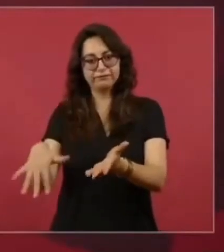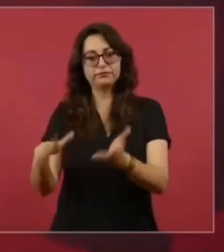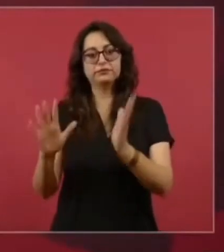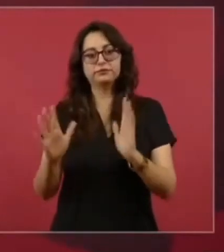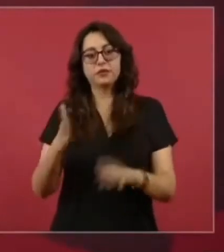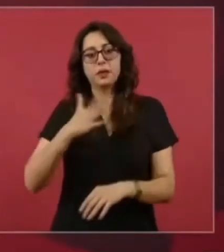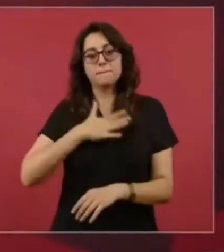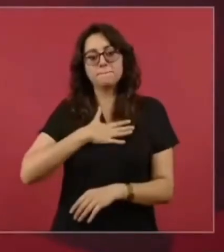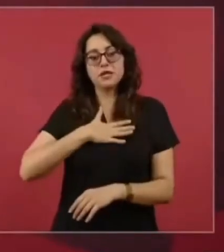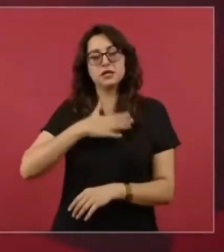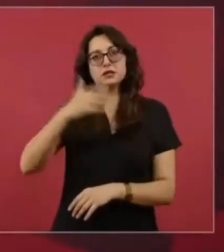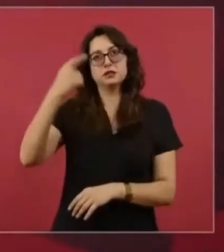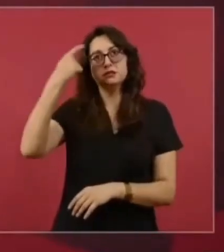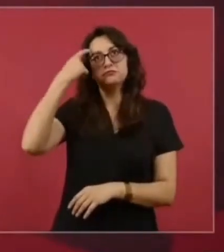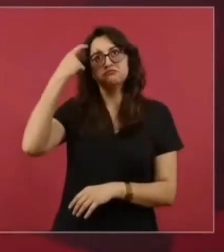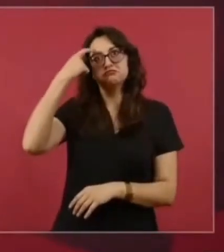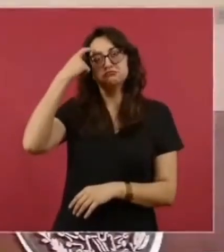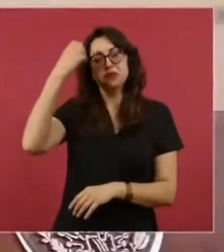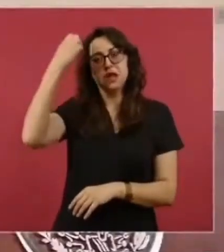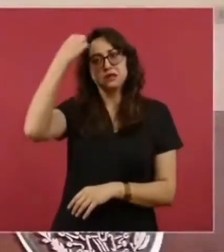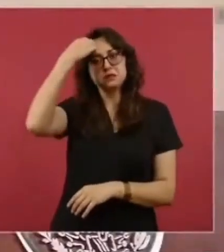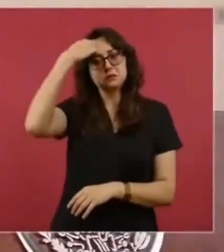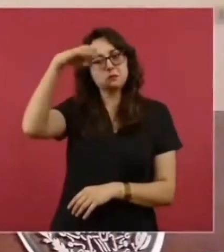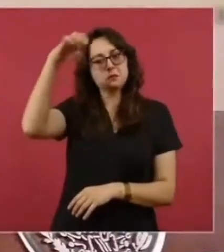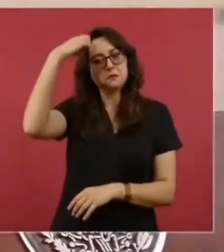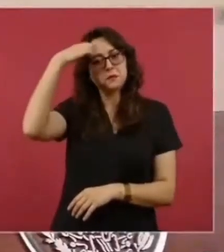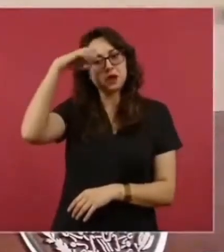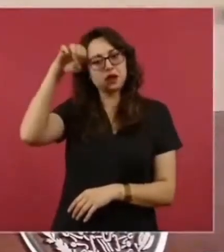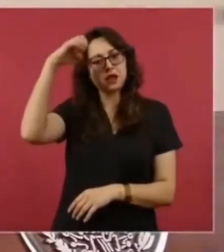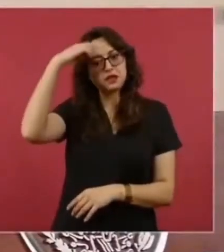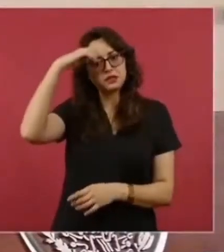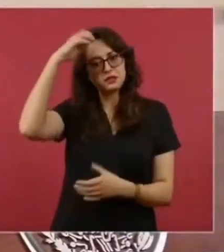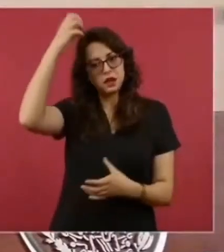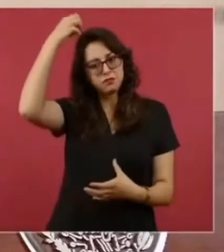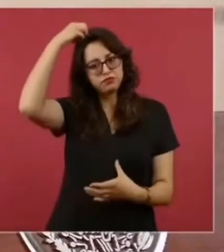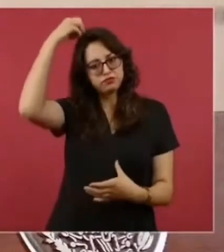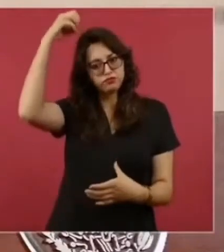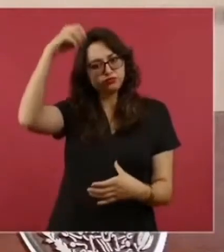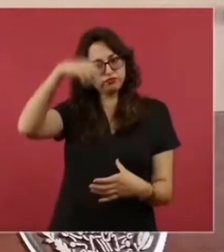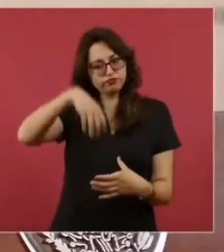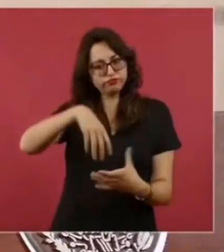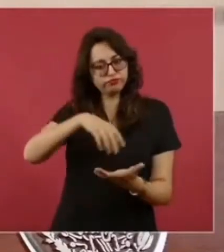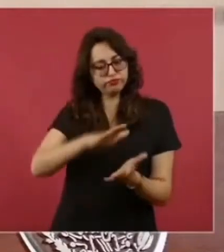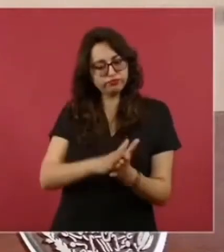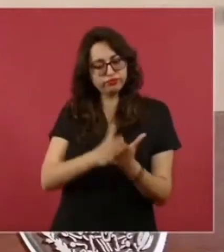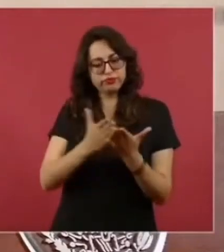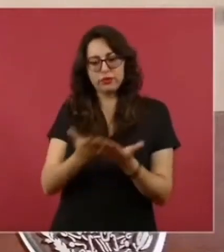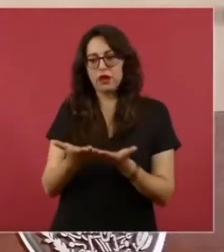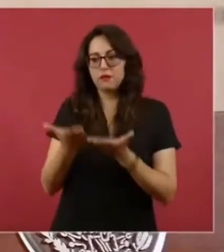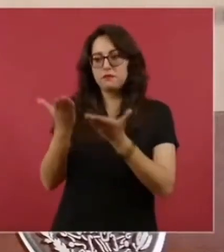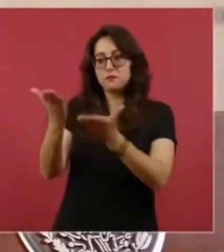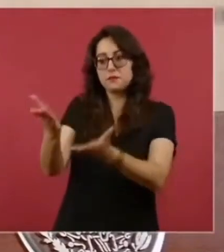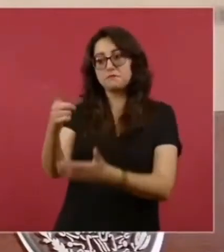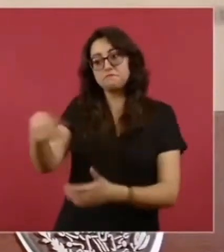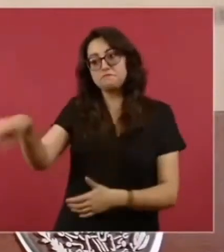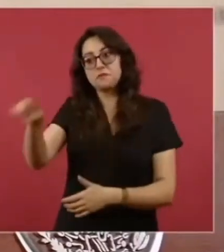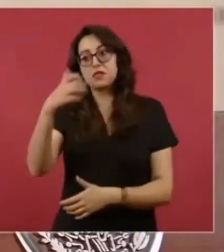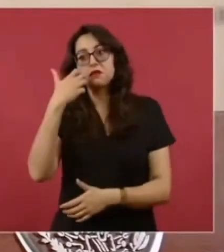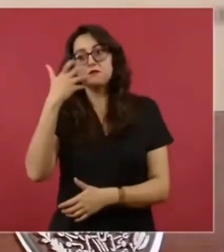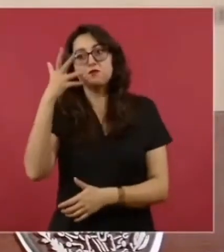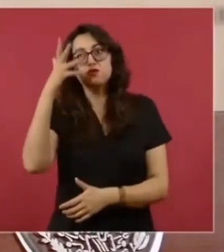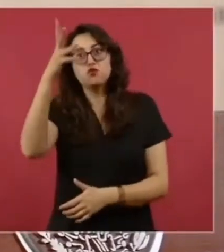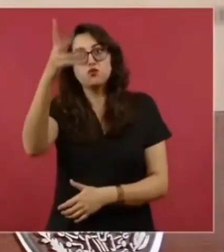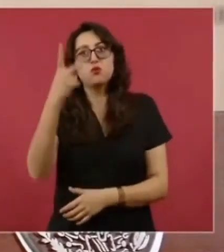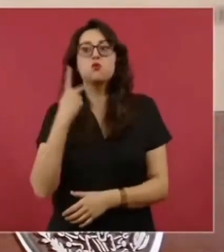conocimientos y experiencias que les pueden ser de utilidad para los que se dediquen al noble oficio de